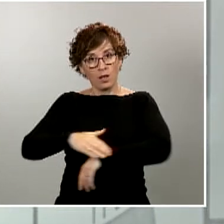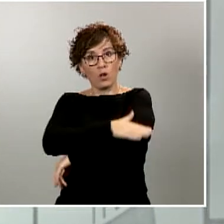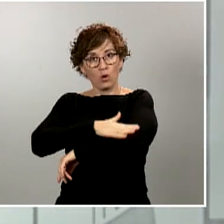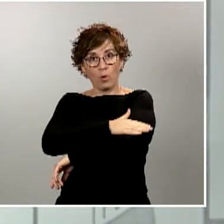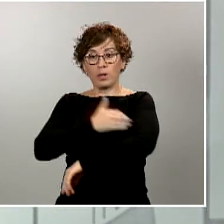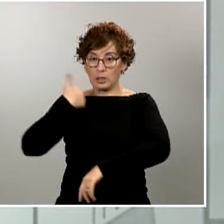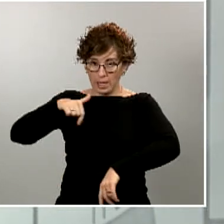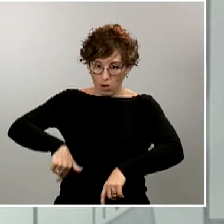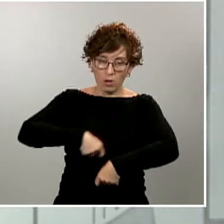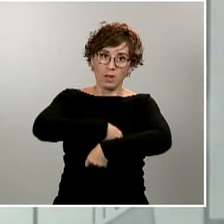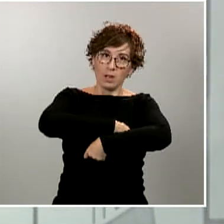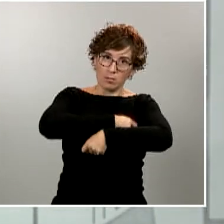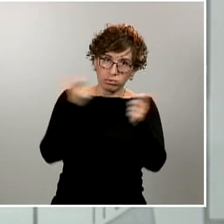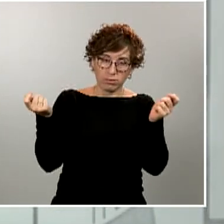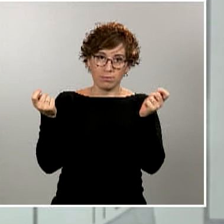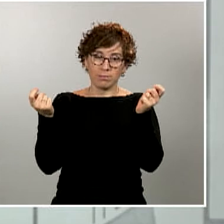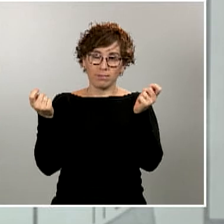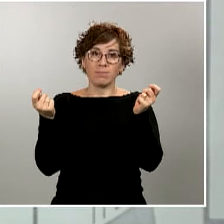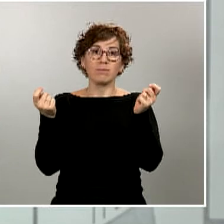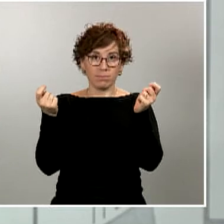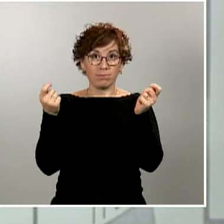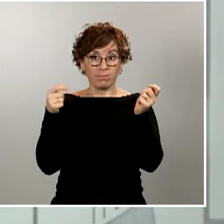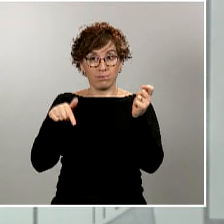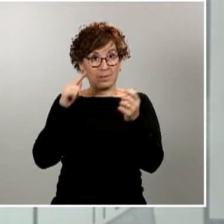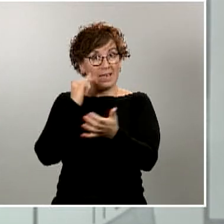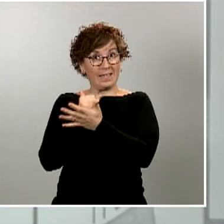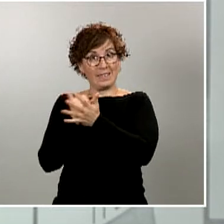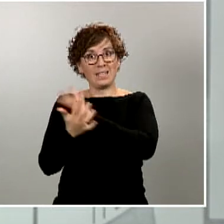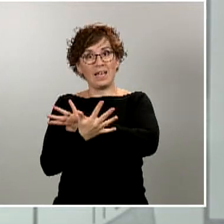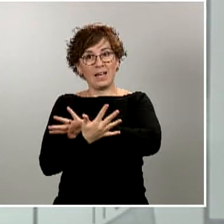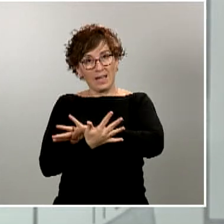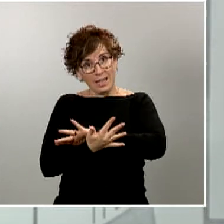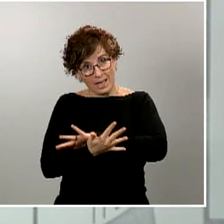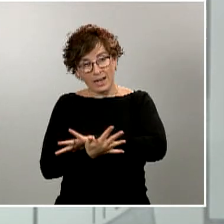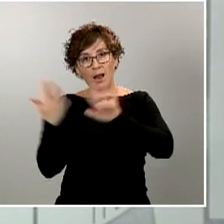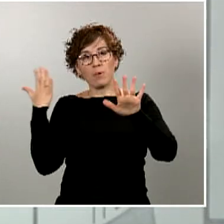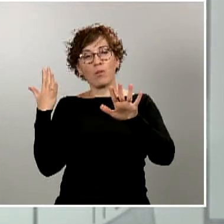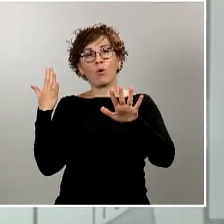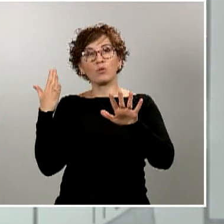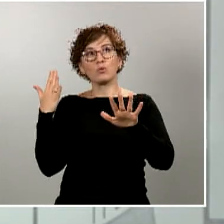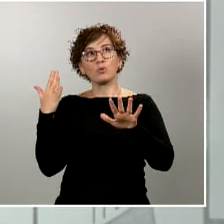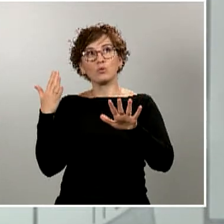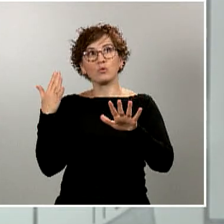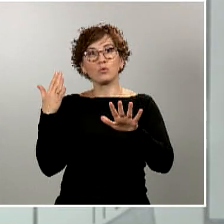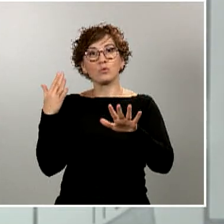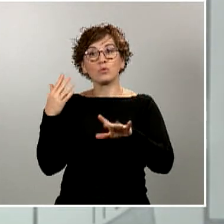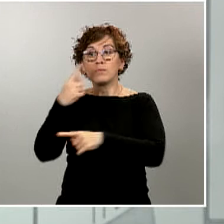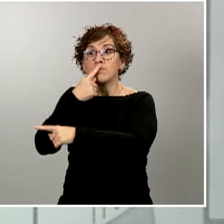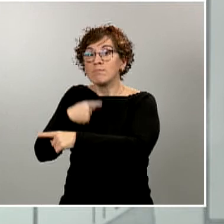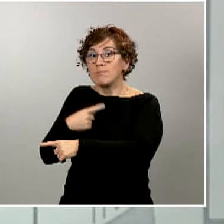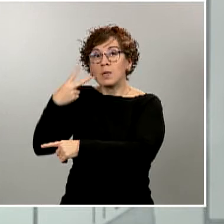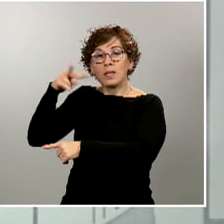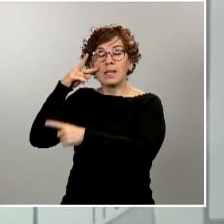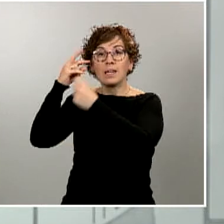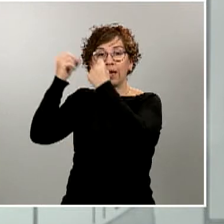mismo, son los test de diagnóstico rápido, conocidos como test de anticuerpos, funcionan, según nos dicen los expertos del Instituto de Salud Carlos